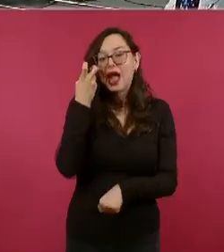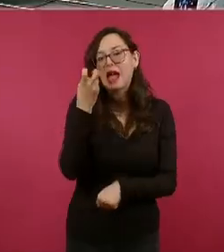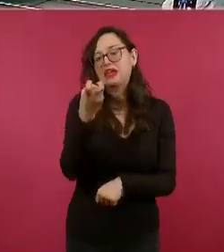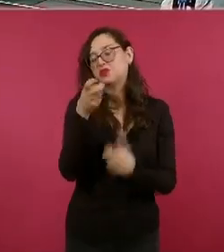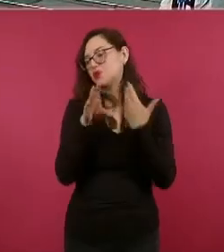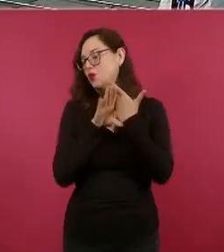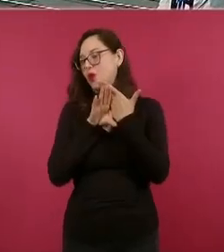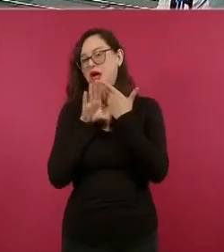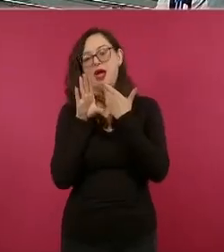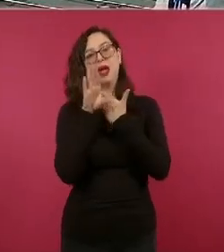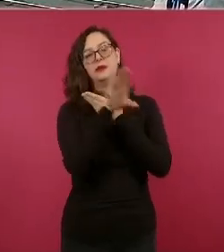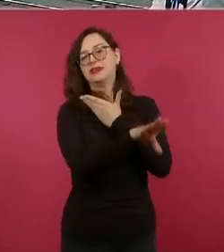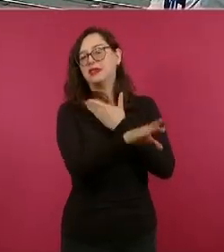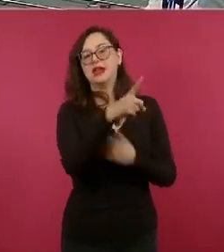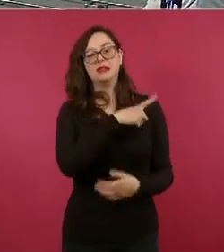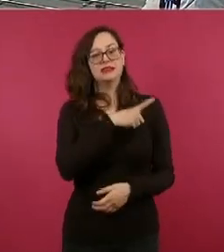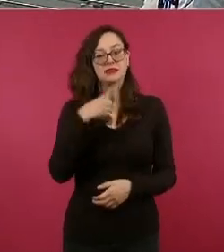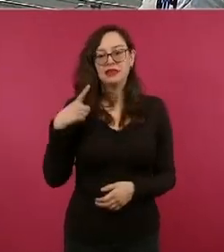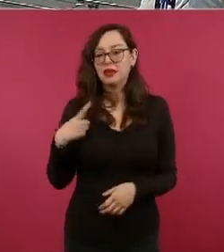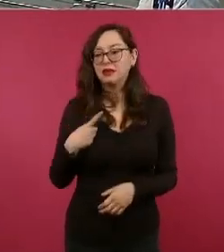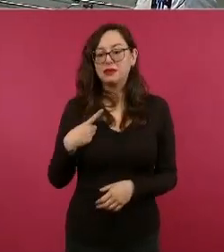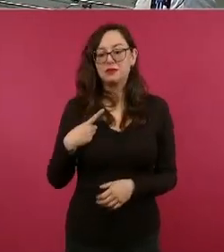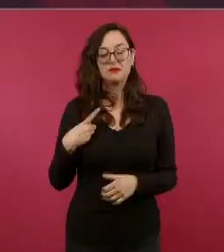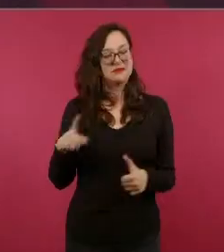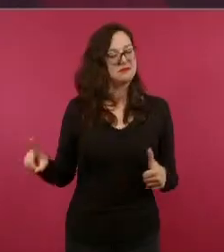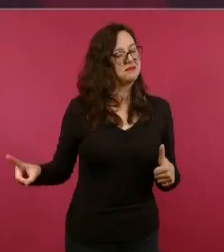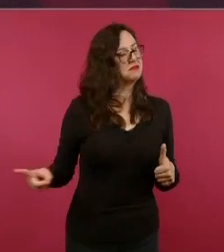O sea, eso tiene que estar en la agenda.